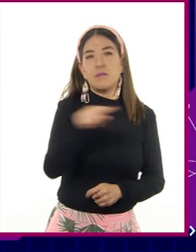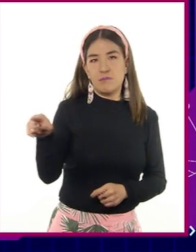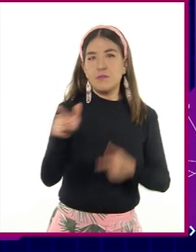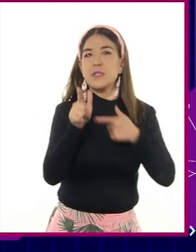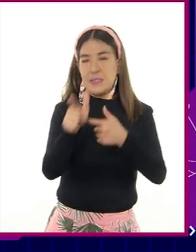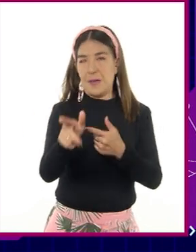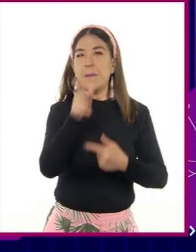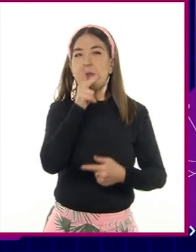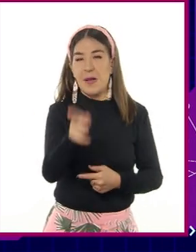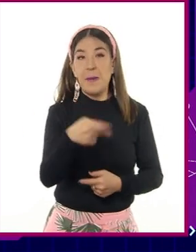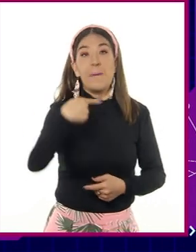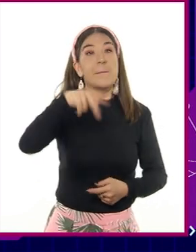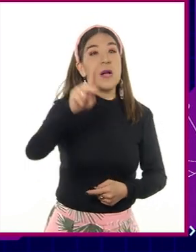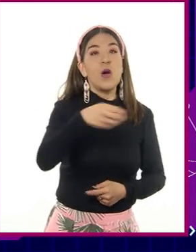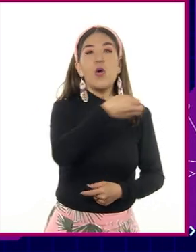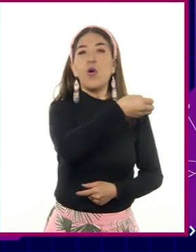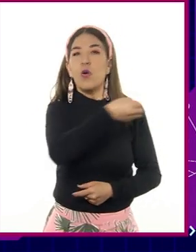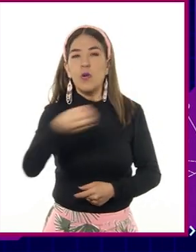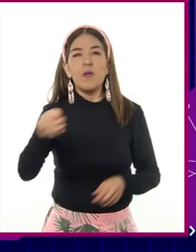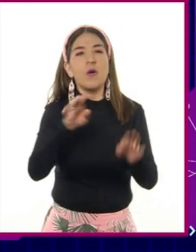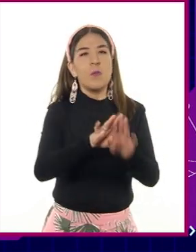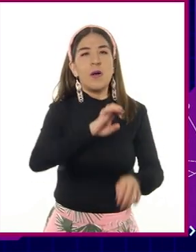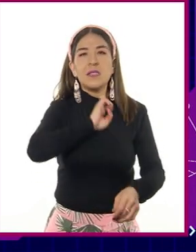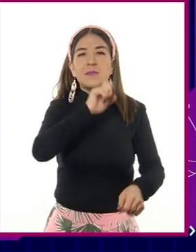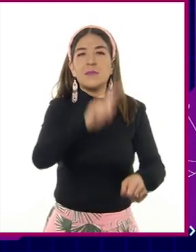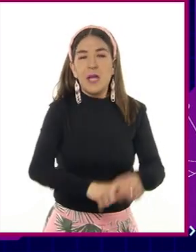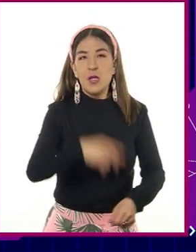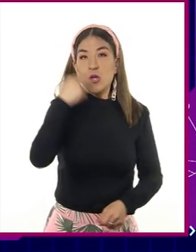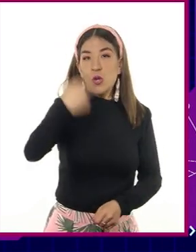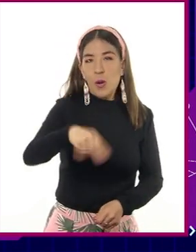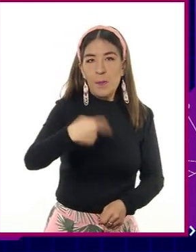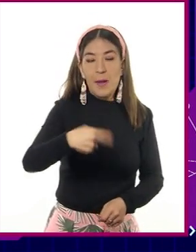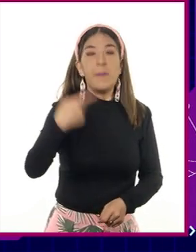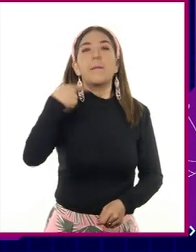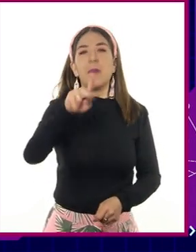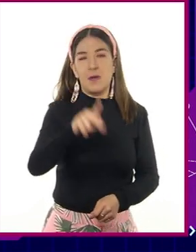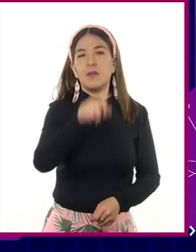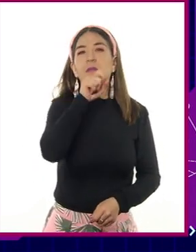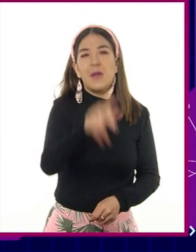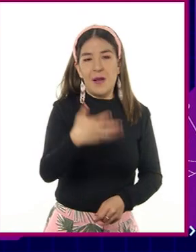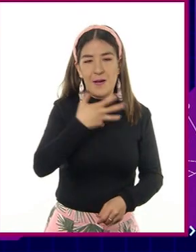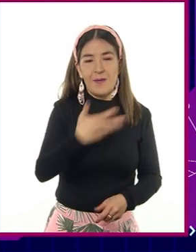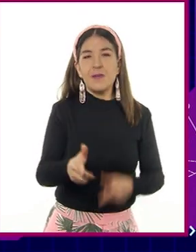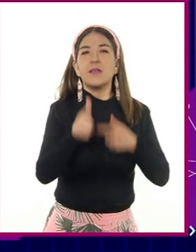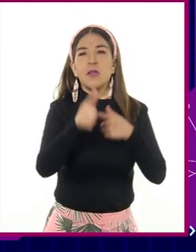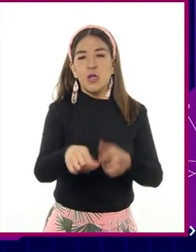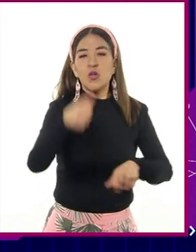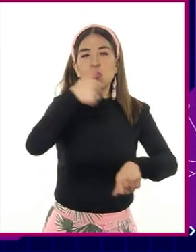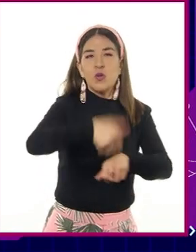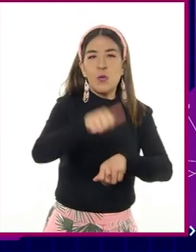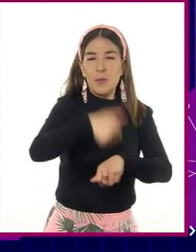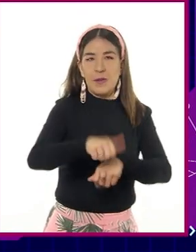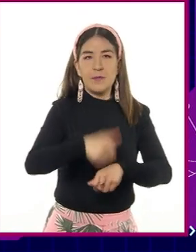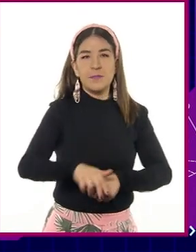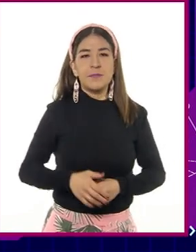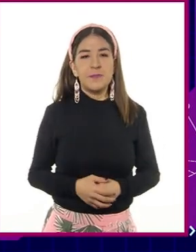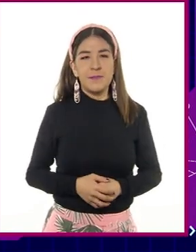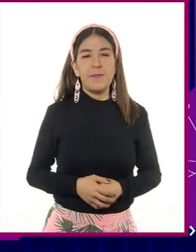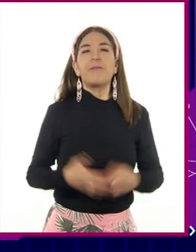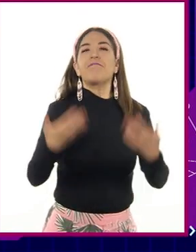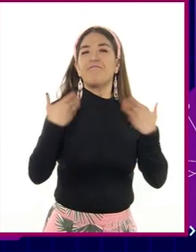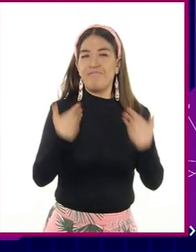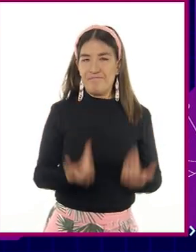palabras, pues ordena de forma específica nombres, pero también existen sucesiones numéricas.